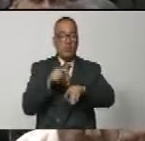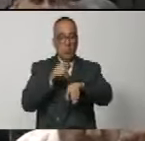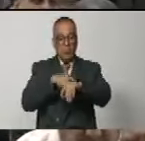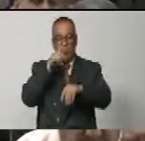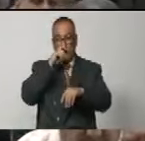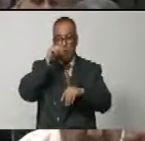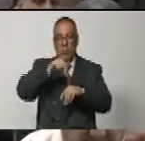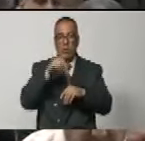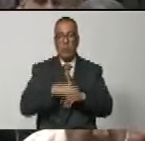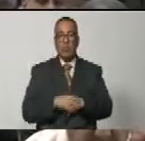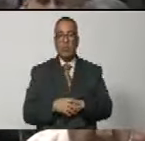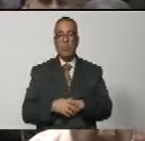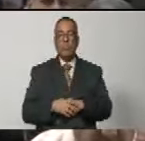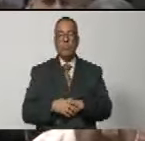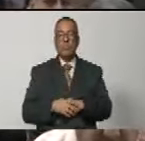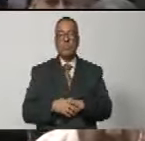año.